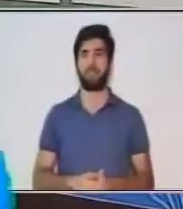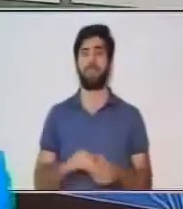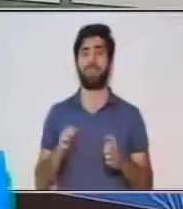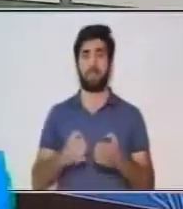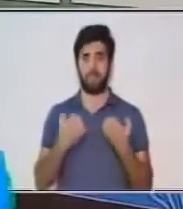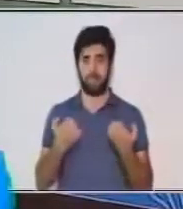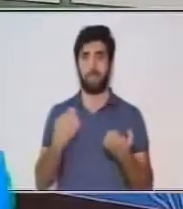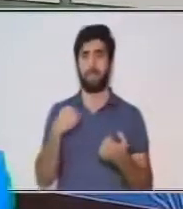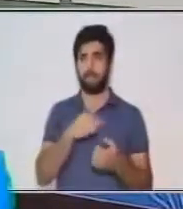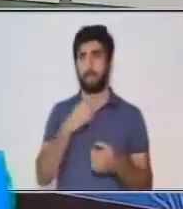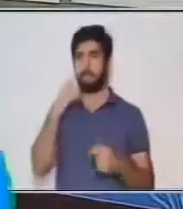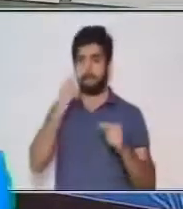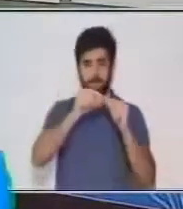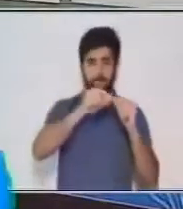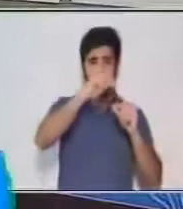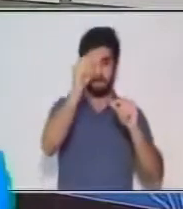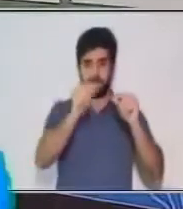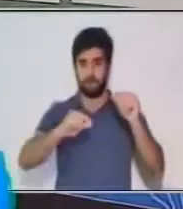arriba del origen.